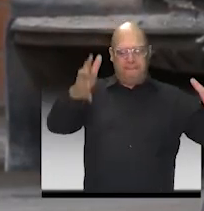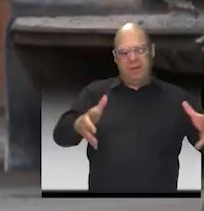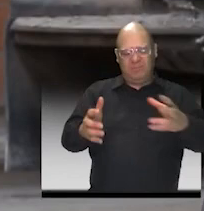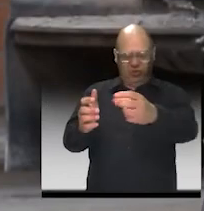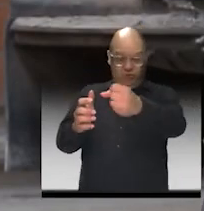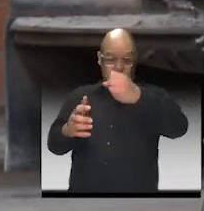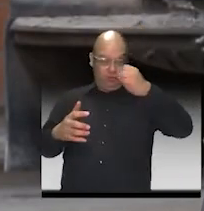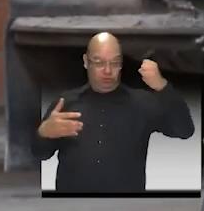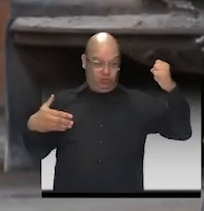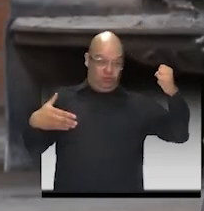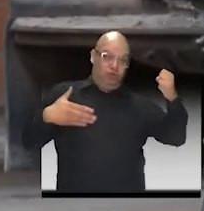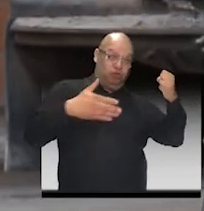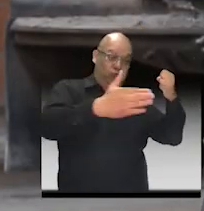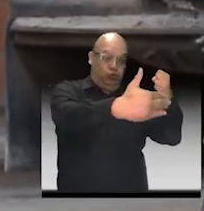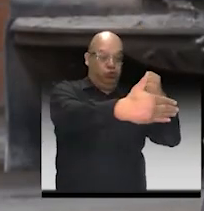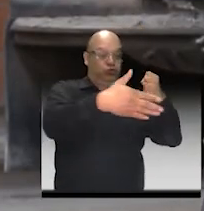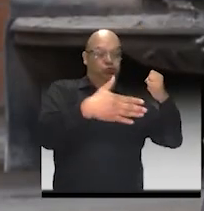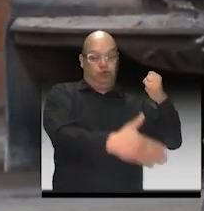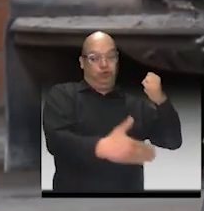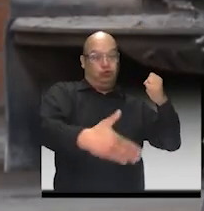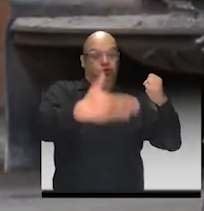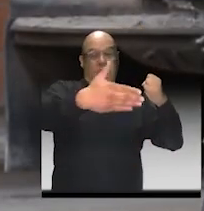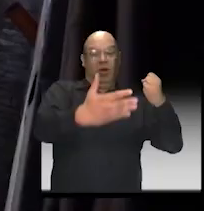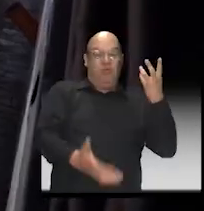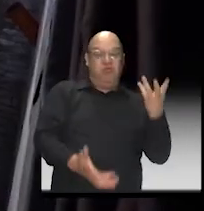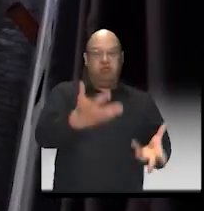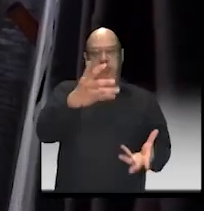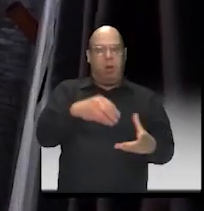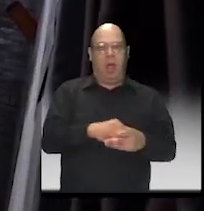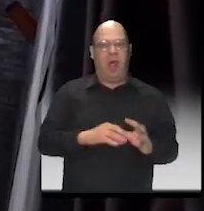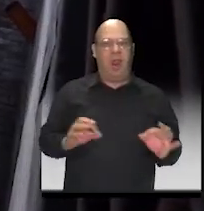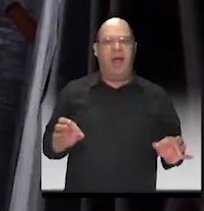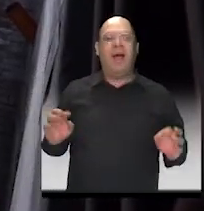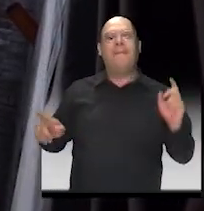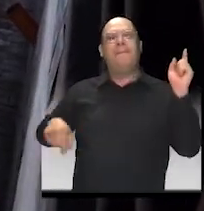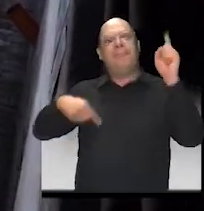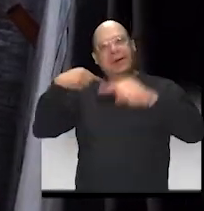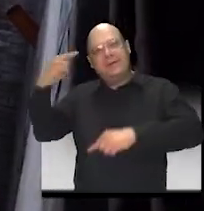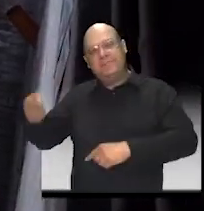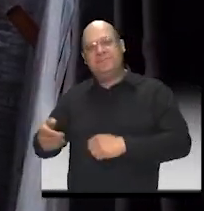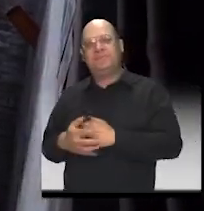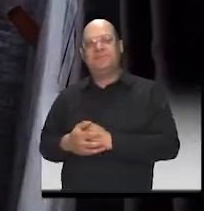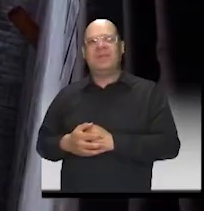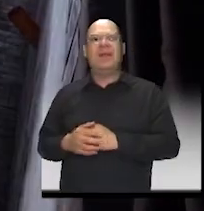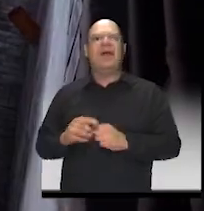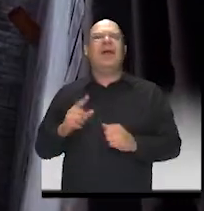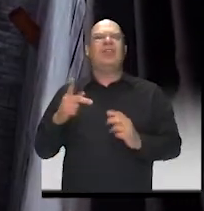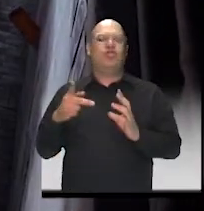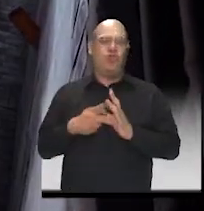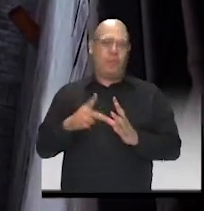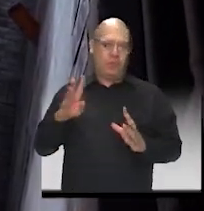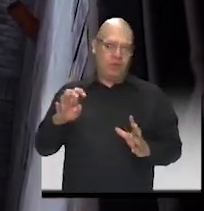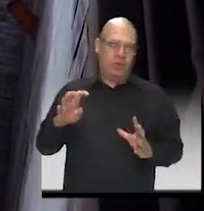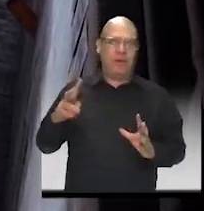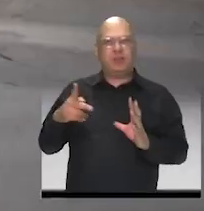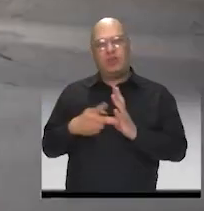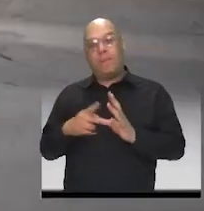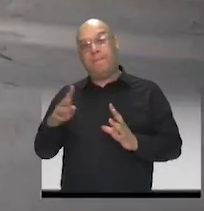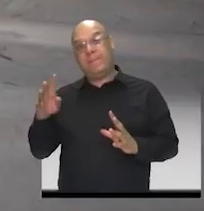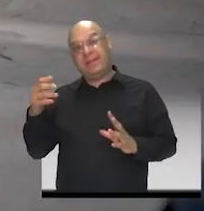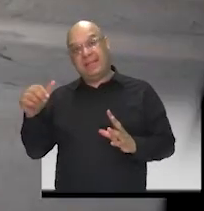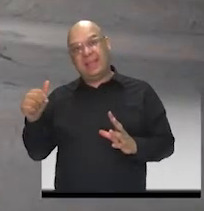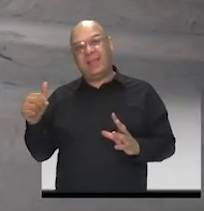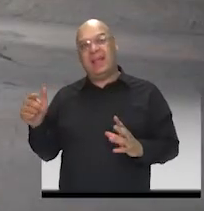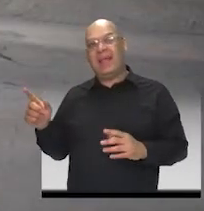abiertos construidos en ladrillo macizo. Luego logramos en el año 2009 y 2010 construir un